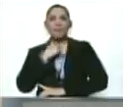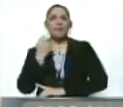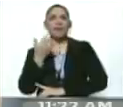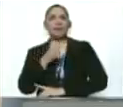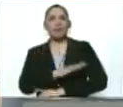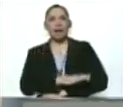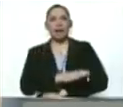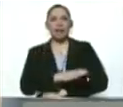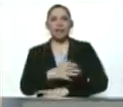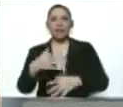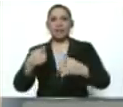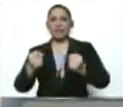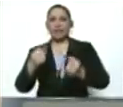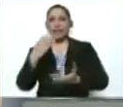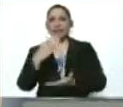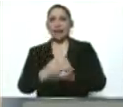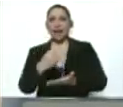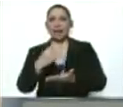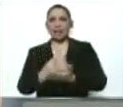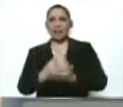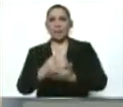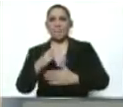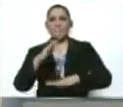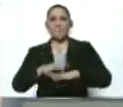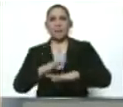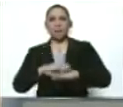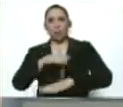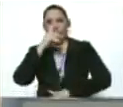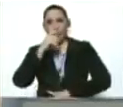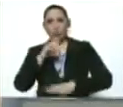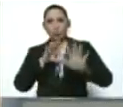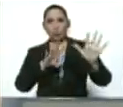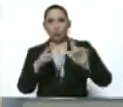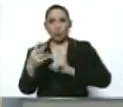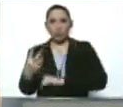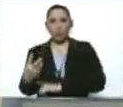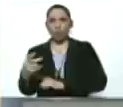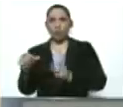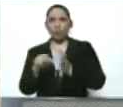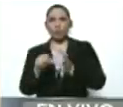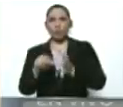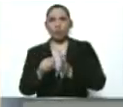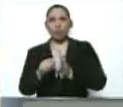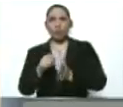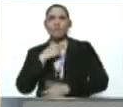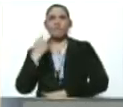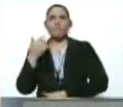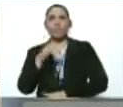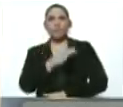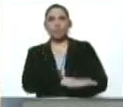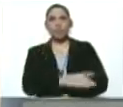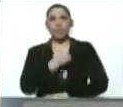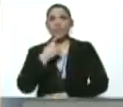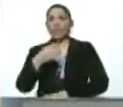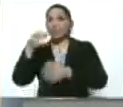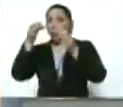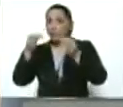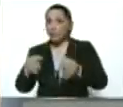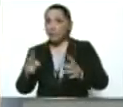año 92, donde fueron ejecutados al menos, entre comillas, dicen oficialmente que